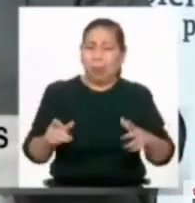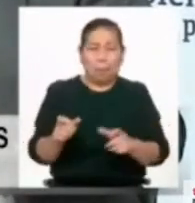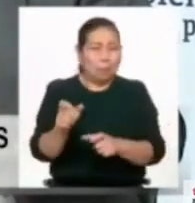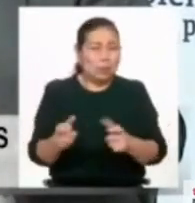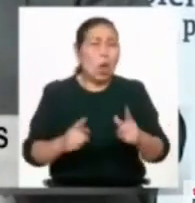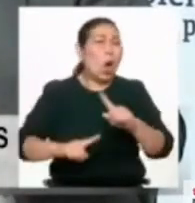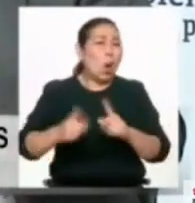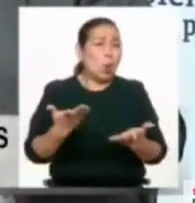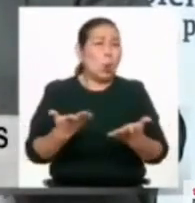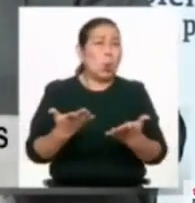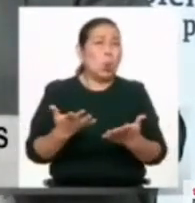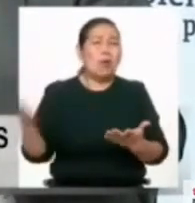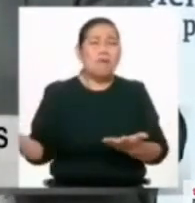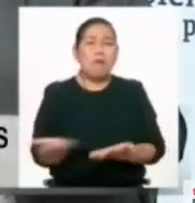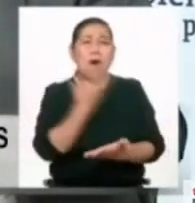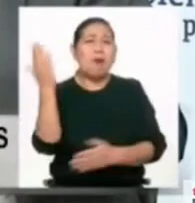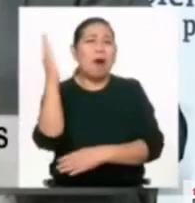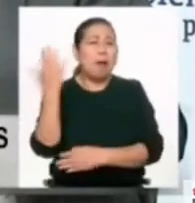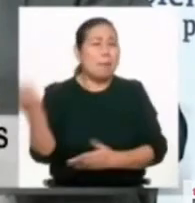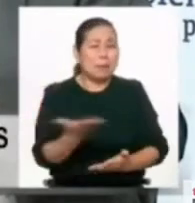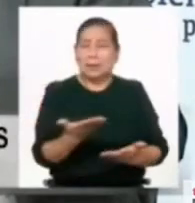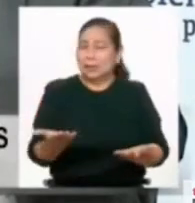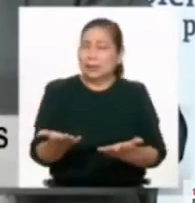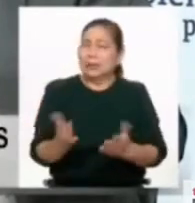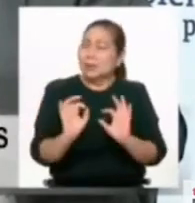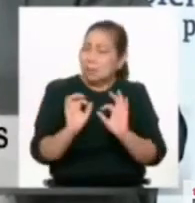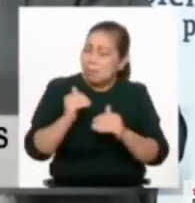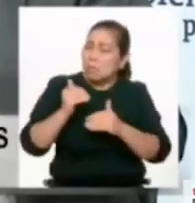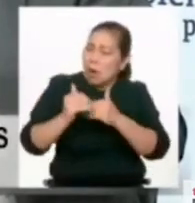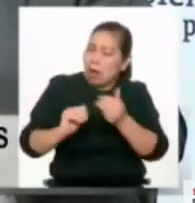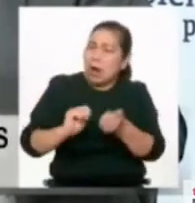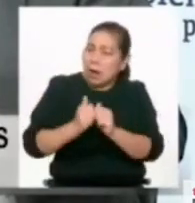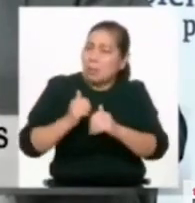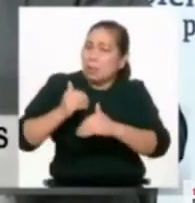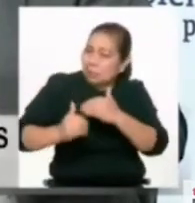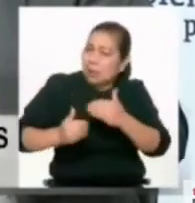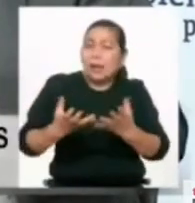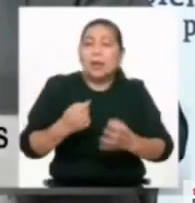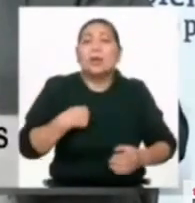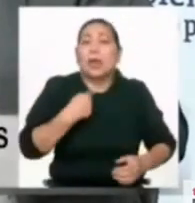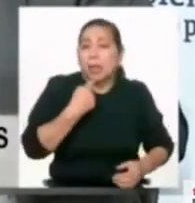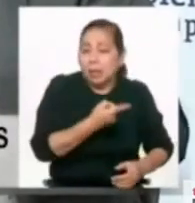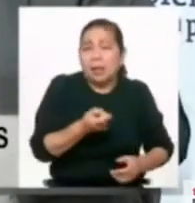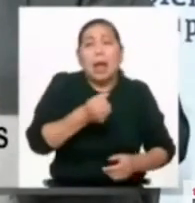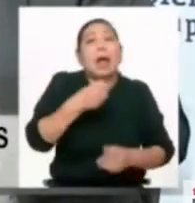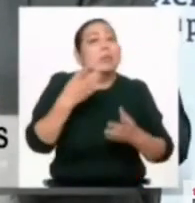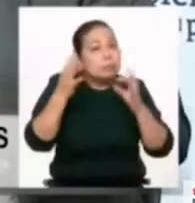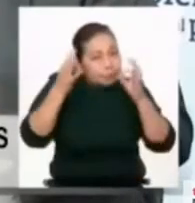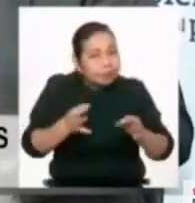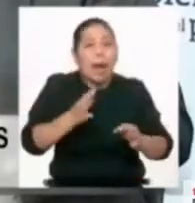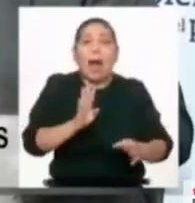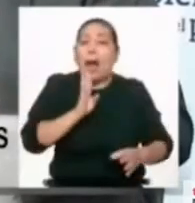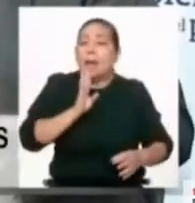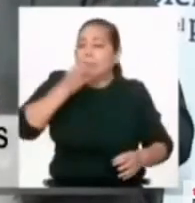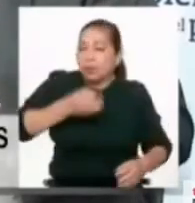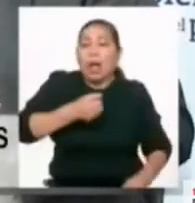de gente, algunos para deforestar. Todo eso estamos enfrentando poco a poco, pero lo que quiero decir es que la prensa debe informar lo que